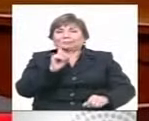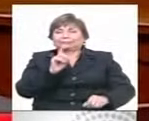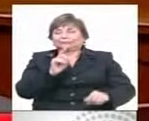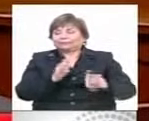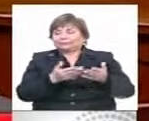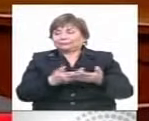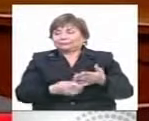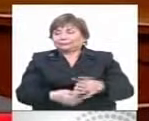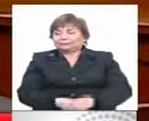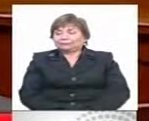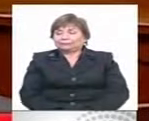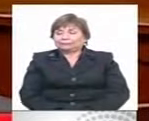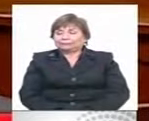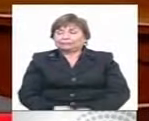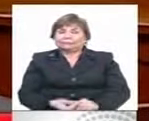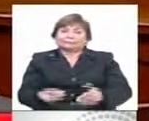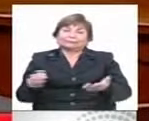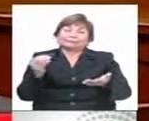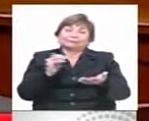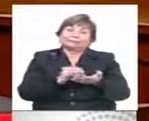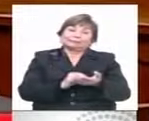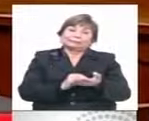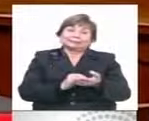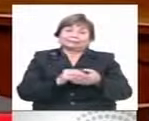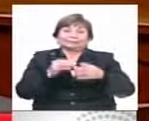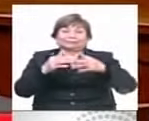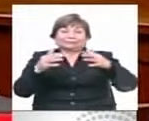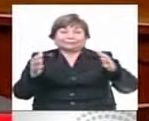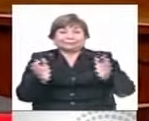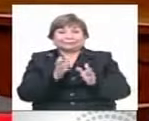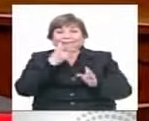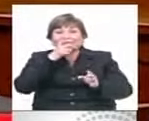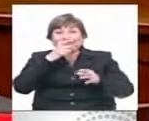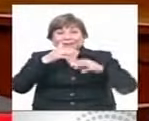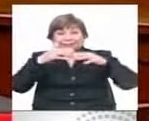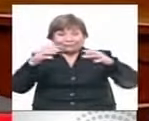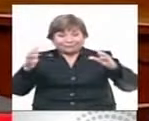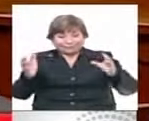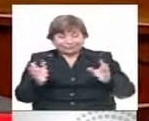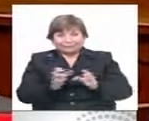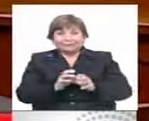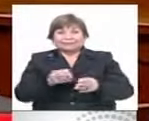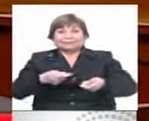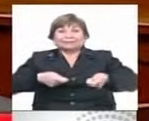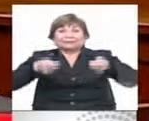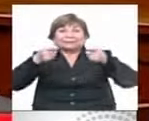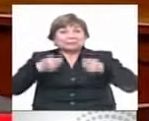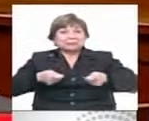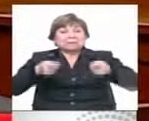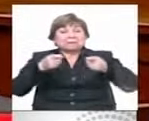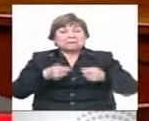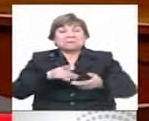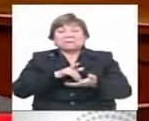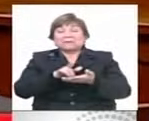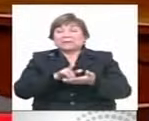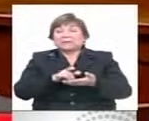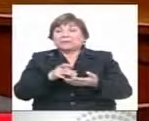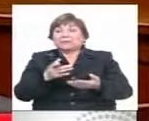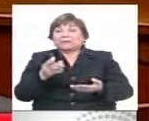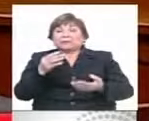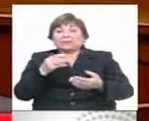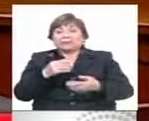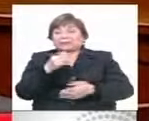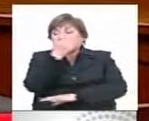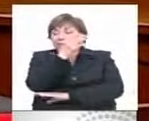de dólares, que incluyen la planta de tratamiento de aguas residuales en Puerto Maldonado y el parque industrial de